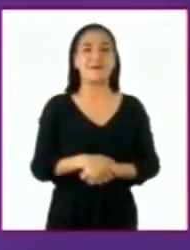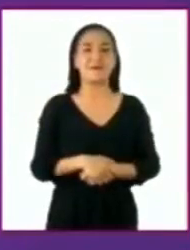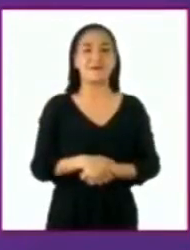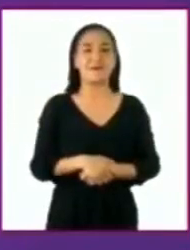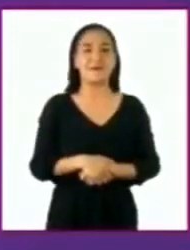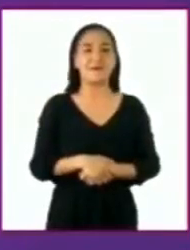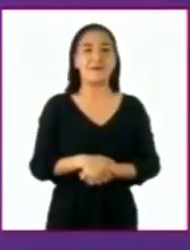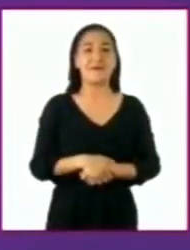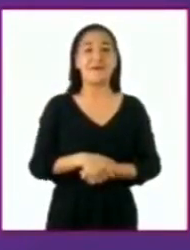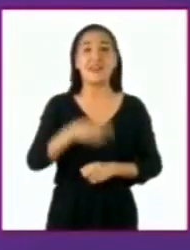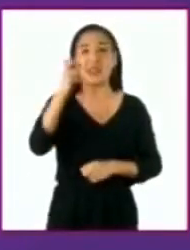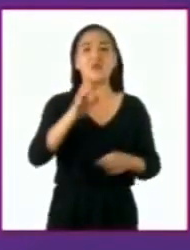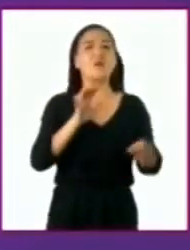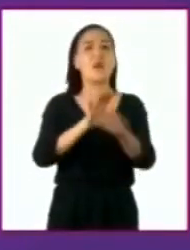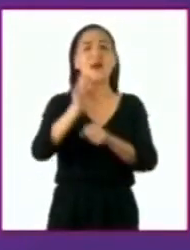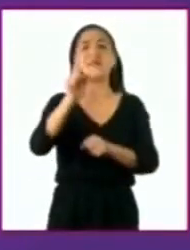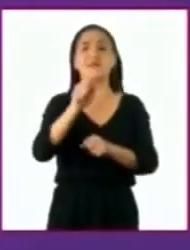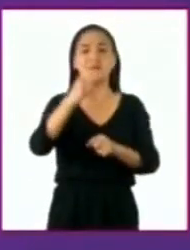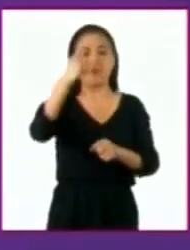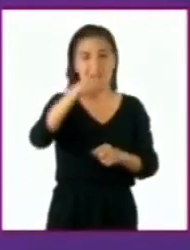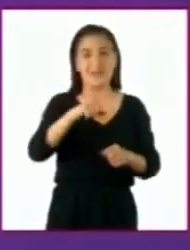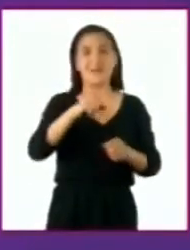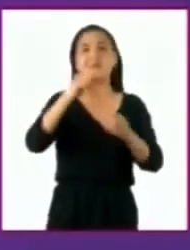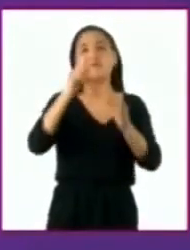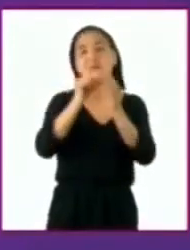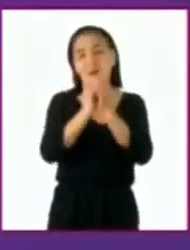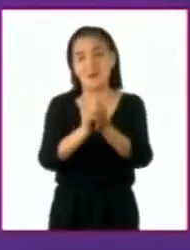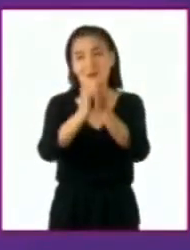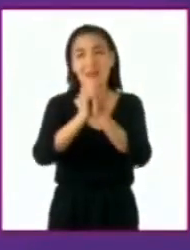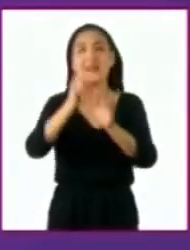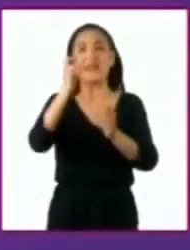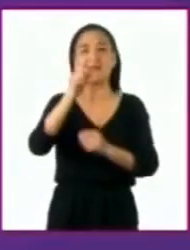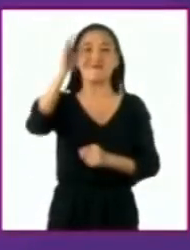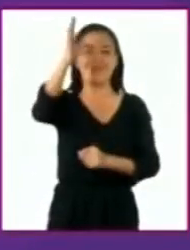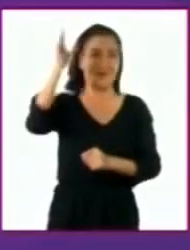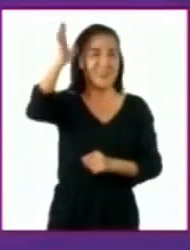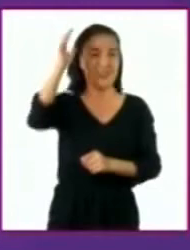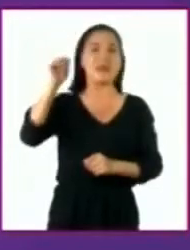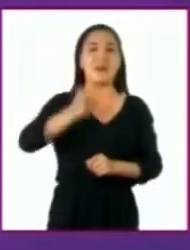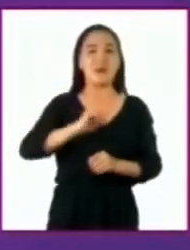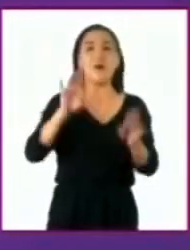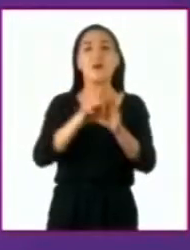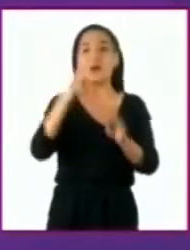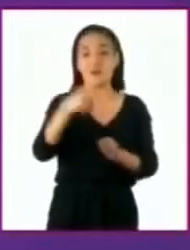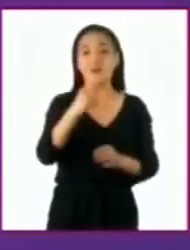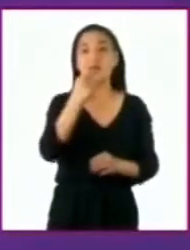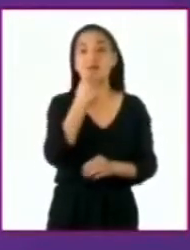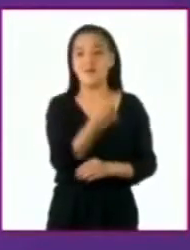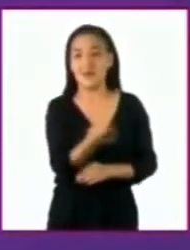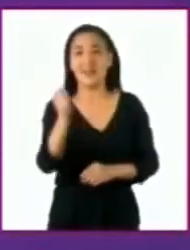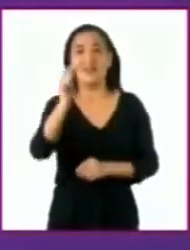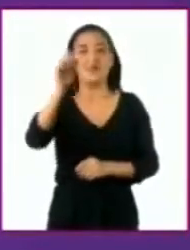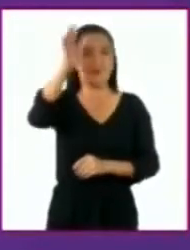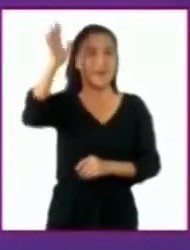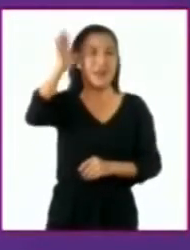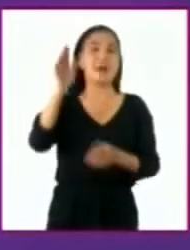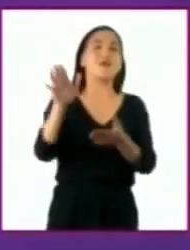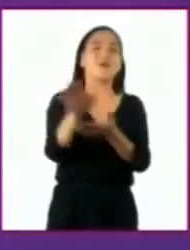Un elemento importante para el proceso de evangelización fue la educación sistemática de los niños indígenas hijos de nobles.